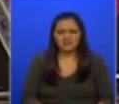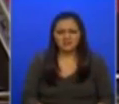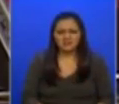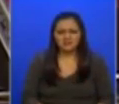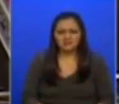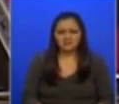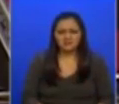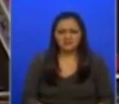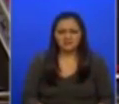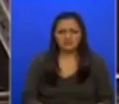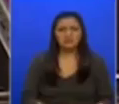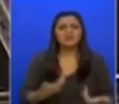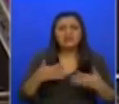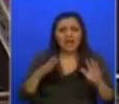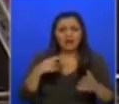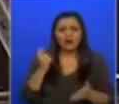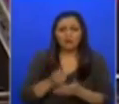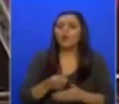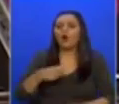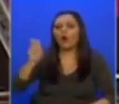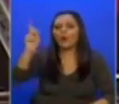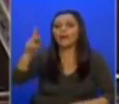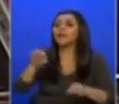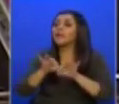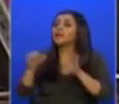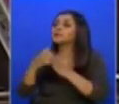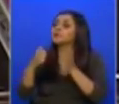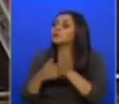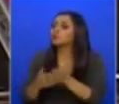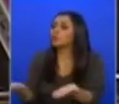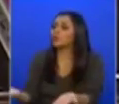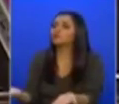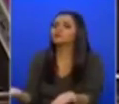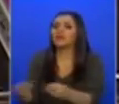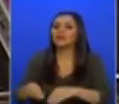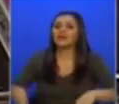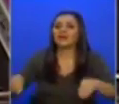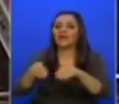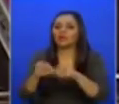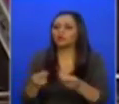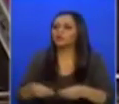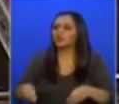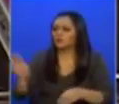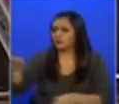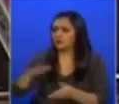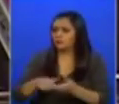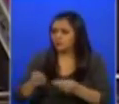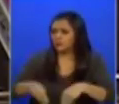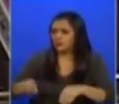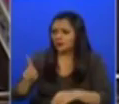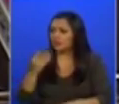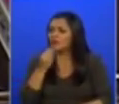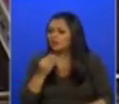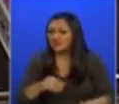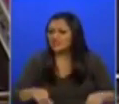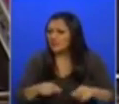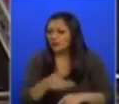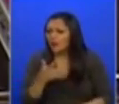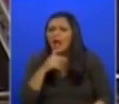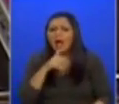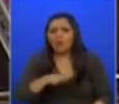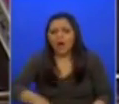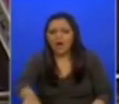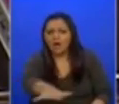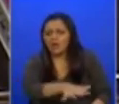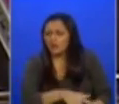agrícolas. Y la gente me decía, pero aquí está mi lote. ¿Dónde está su lote terreno? Lo que yo veo es agua. Y la gente, no hay servicios sanitarios, todo cae directamente al agua.